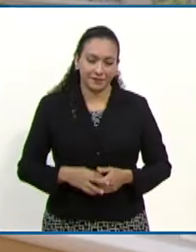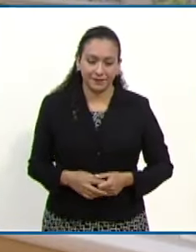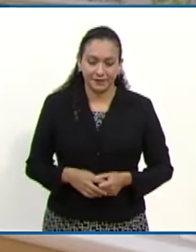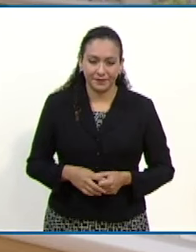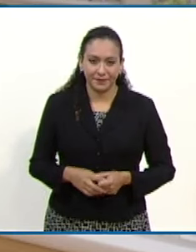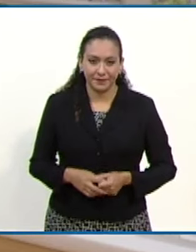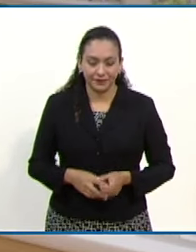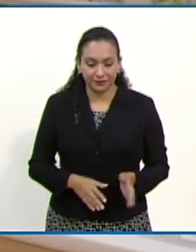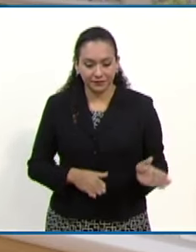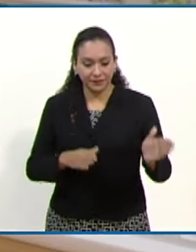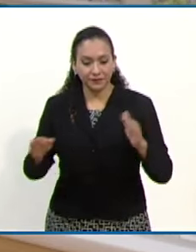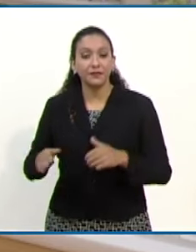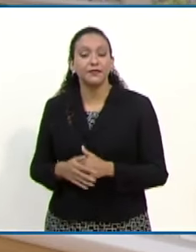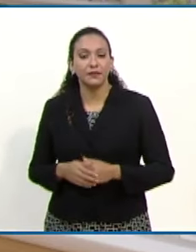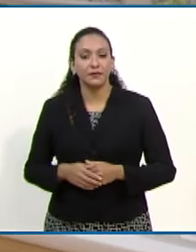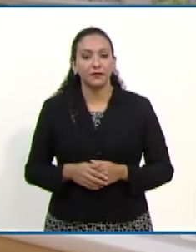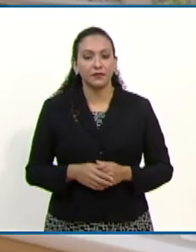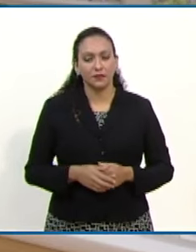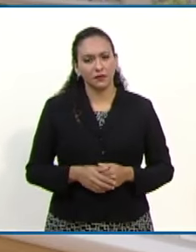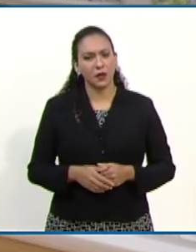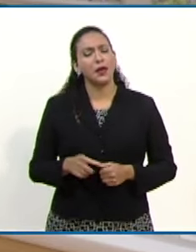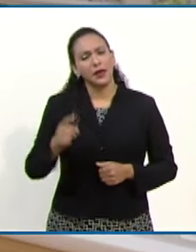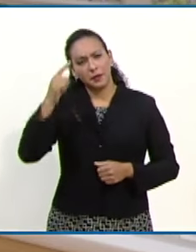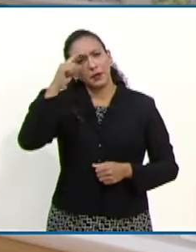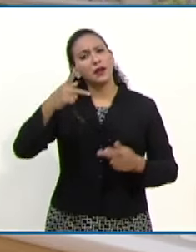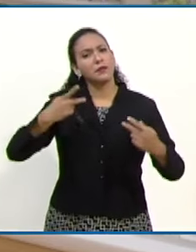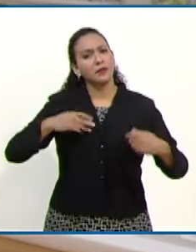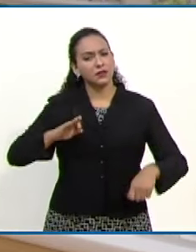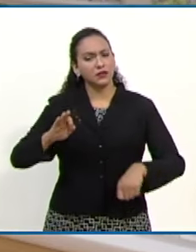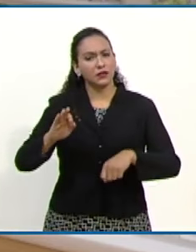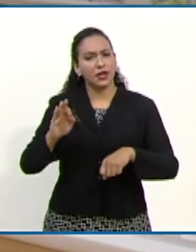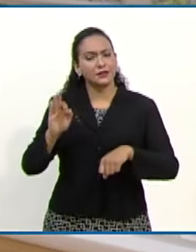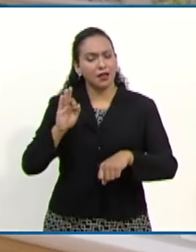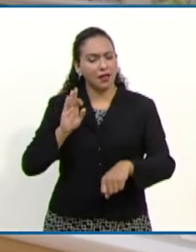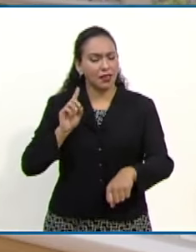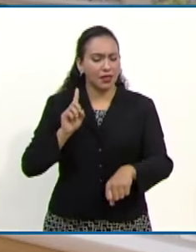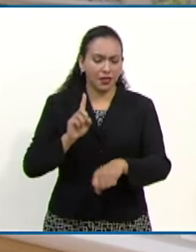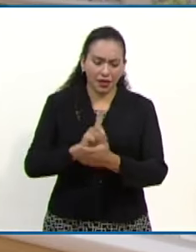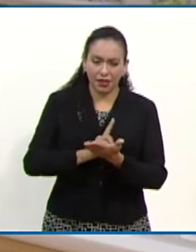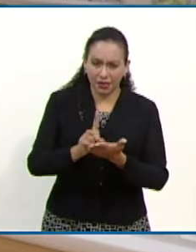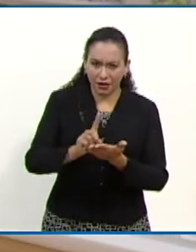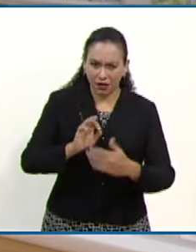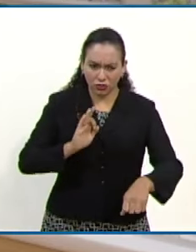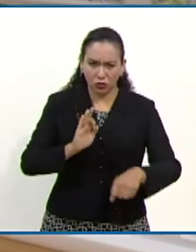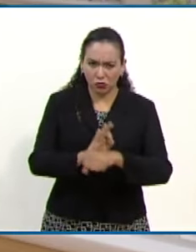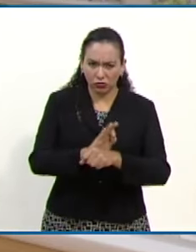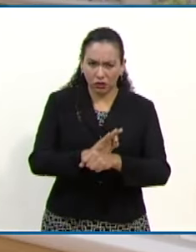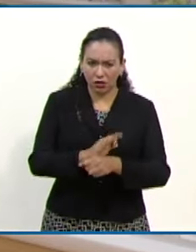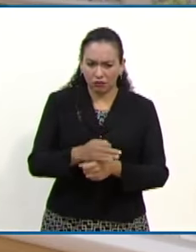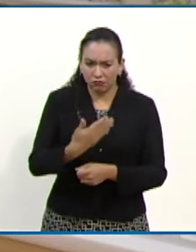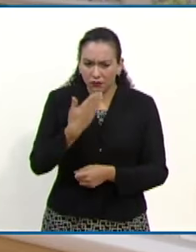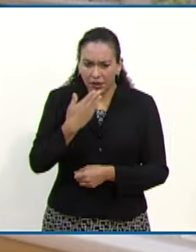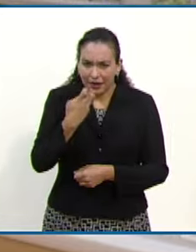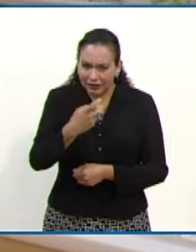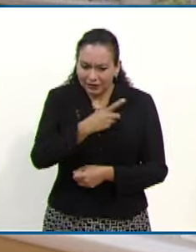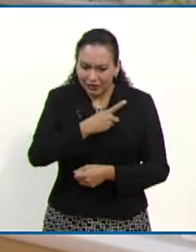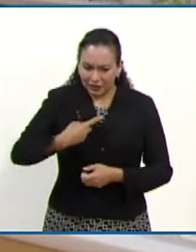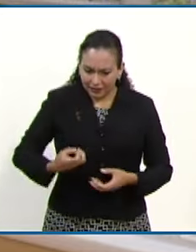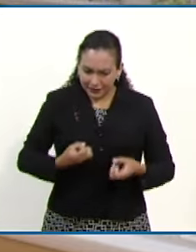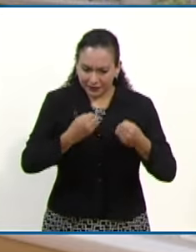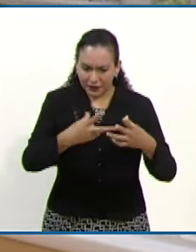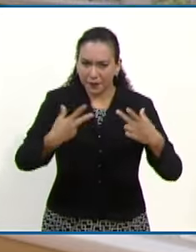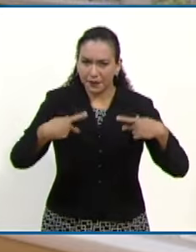El derecho a una defensa adecuada es un principio que la Defensoría Pública Federal promueve para asegurar el debido proceso y